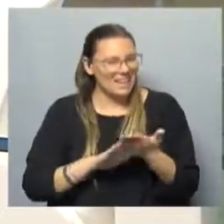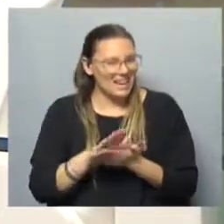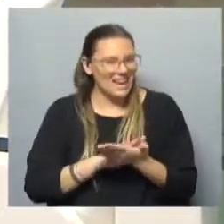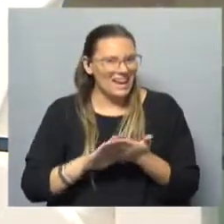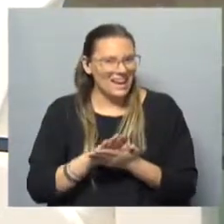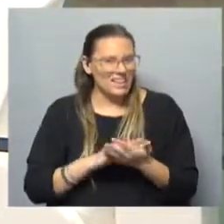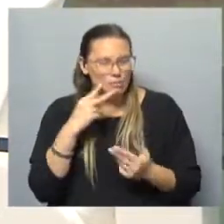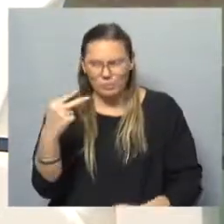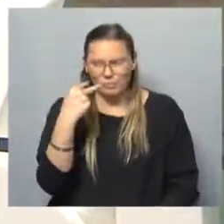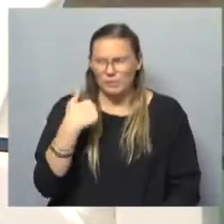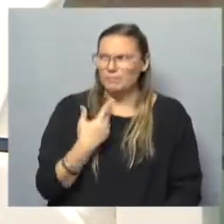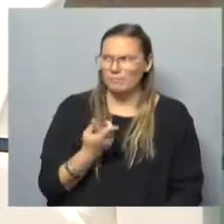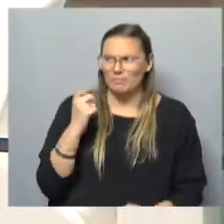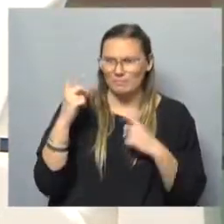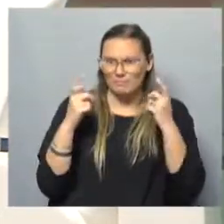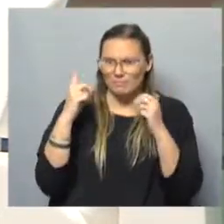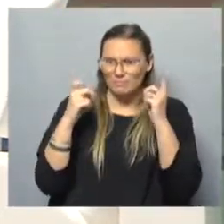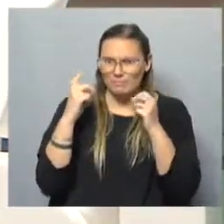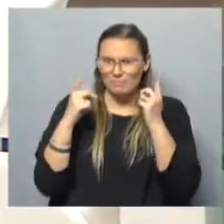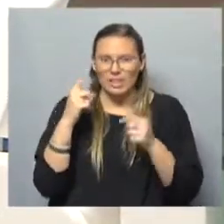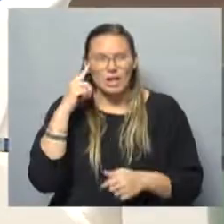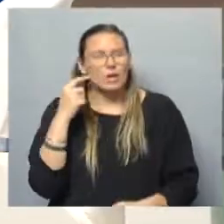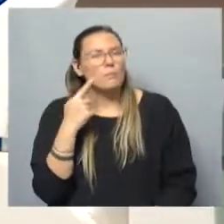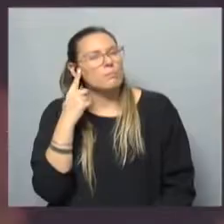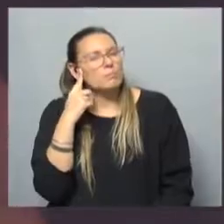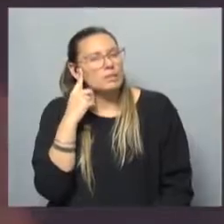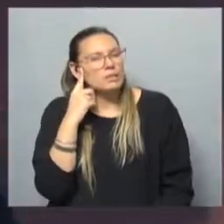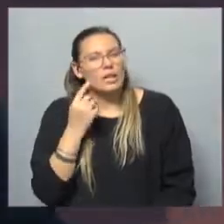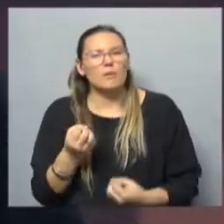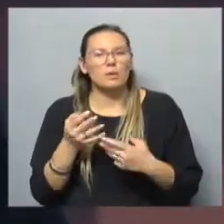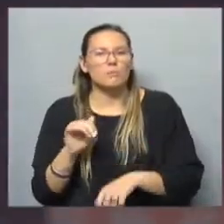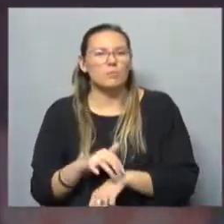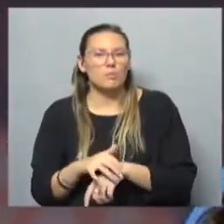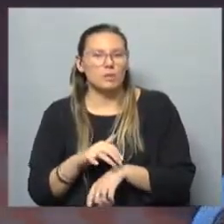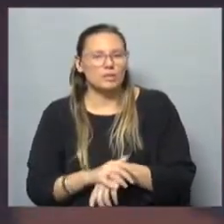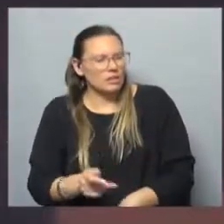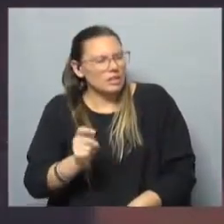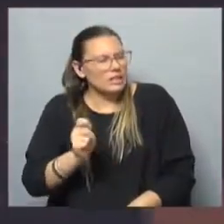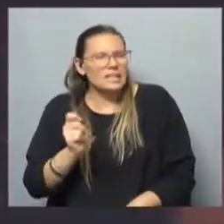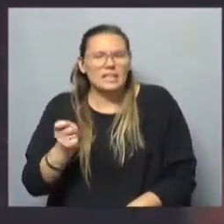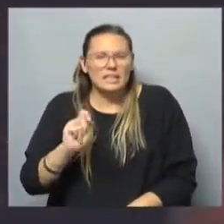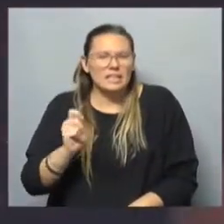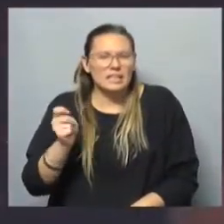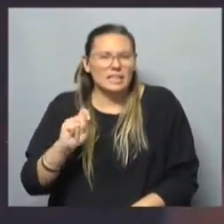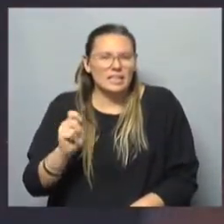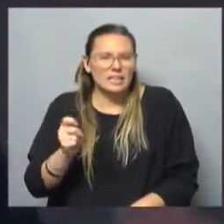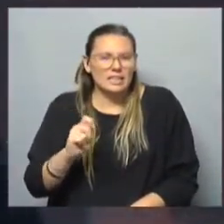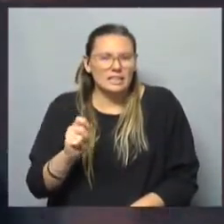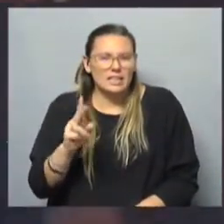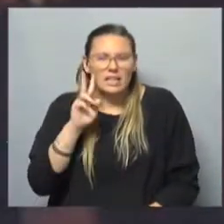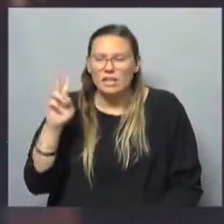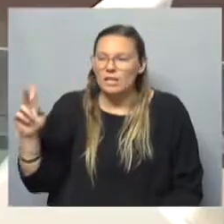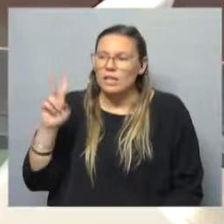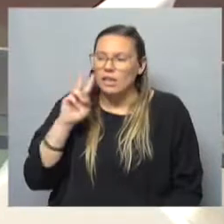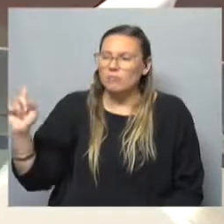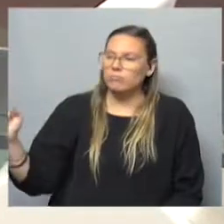para me nada. Quedaste mirando así. Me hiciste pensar, porque yo en un momento decía, ¿quién es? ¿Quién es? ¿Quién es? Y la vi